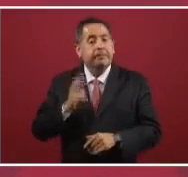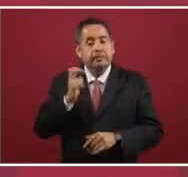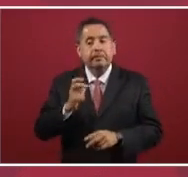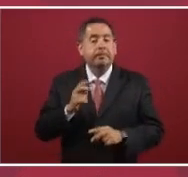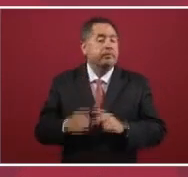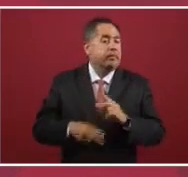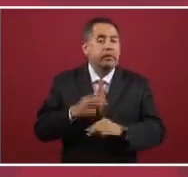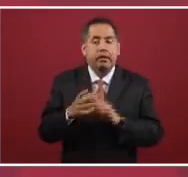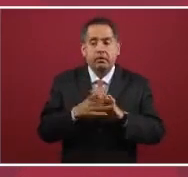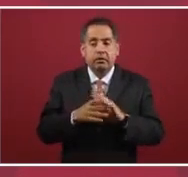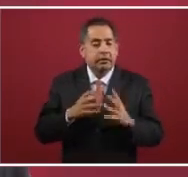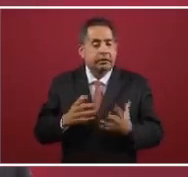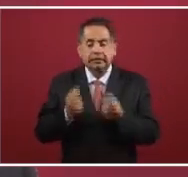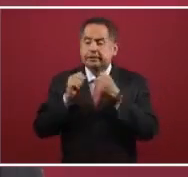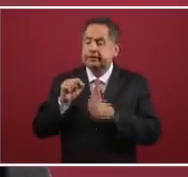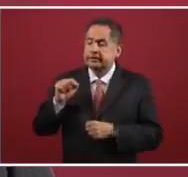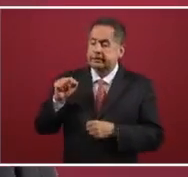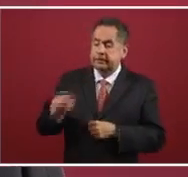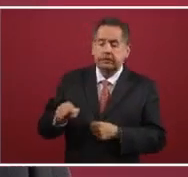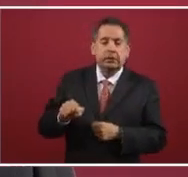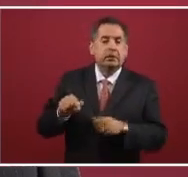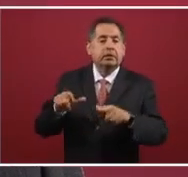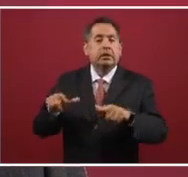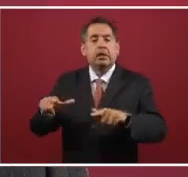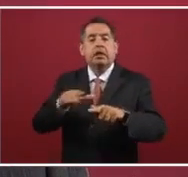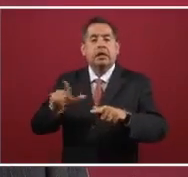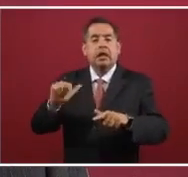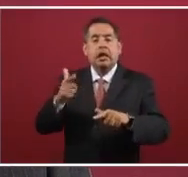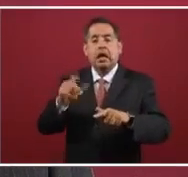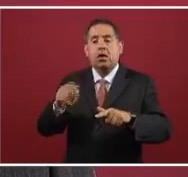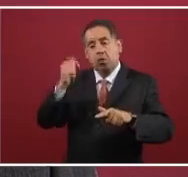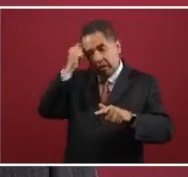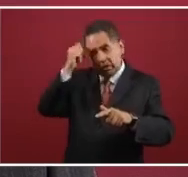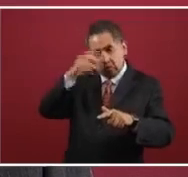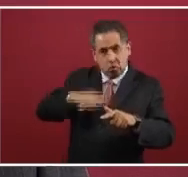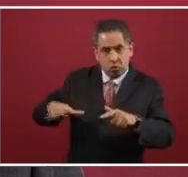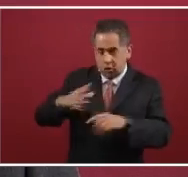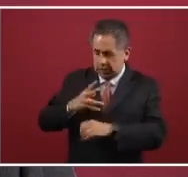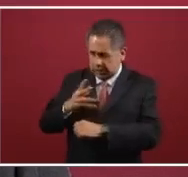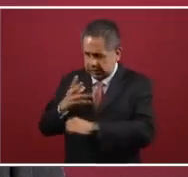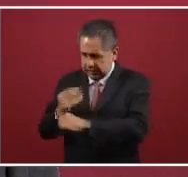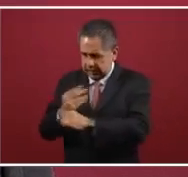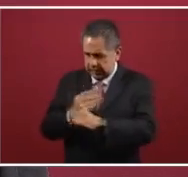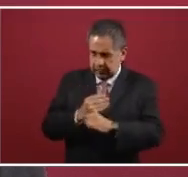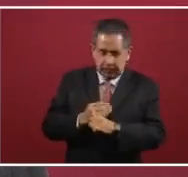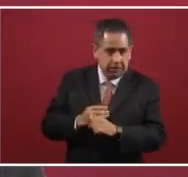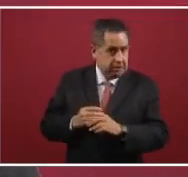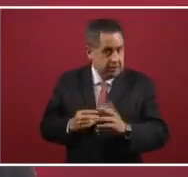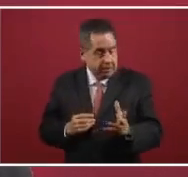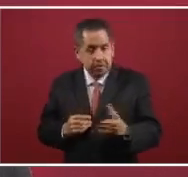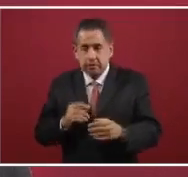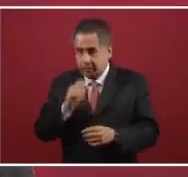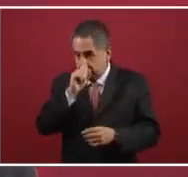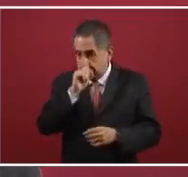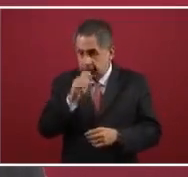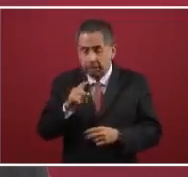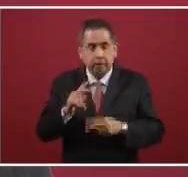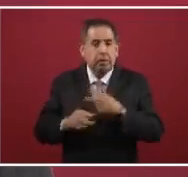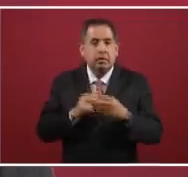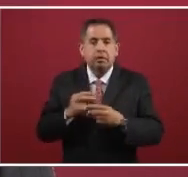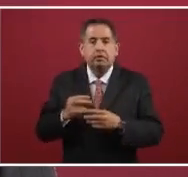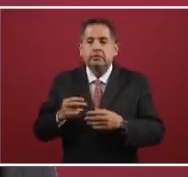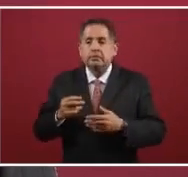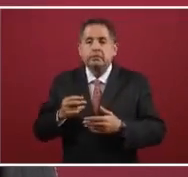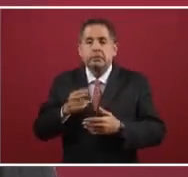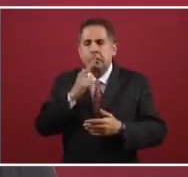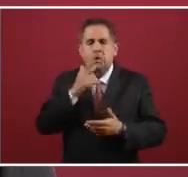Vamos a rescatar el lago de Texcoco y vamos a mejorar el